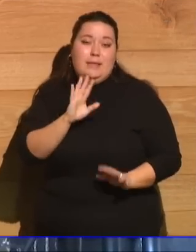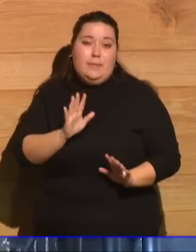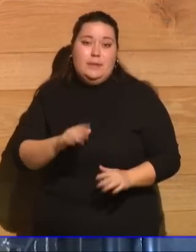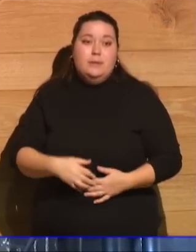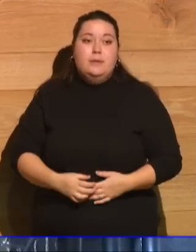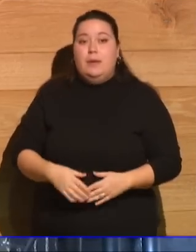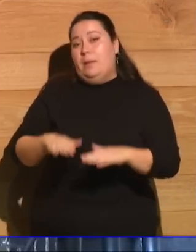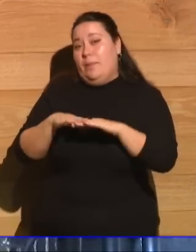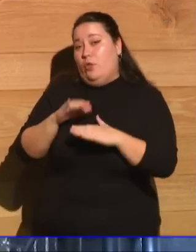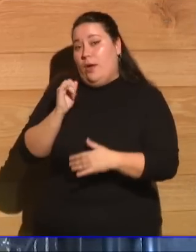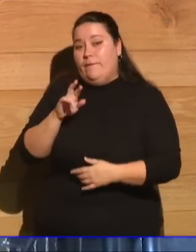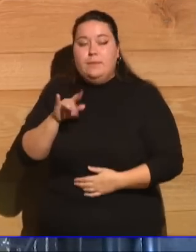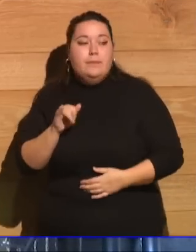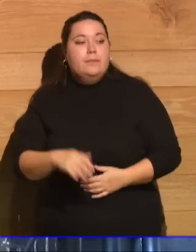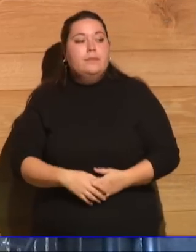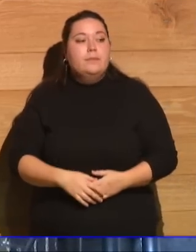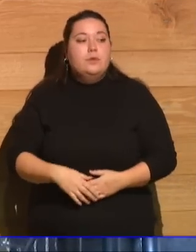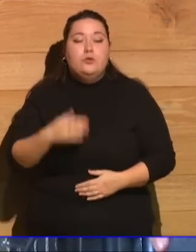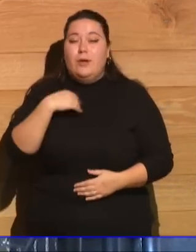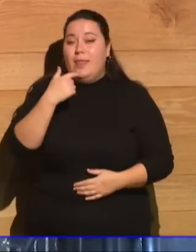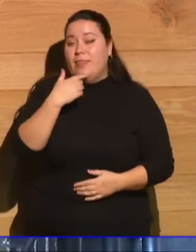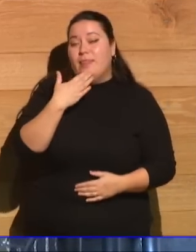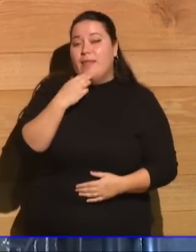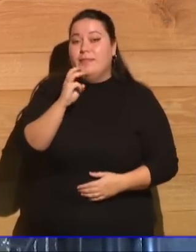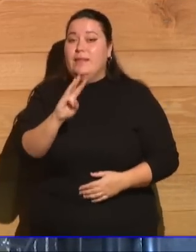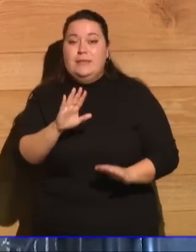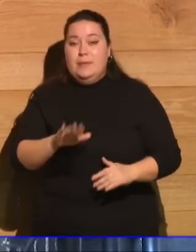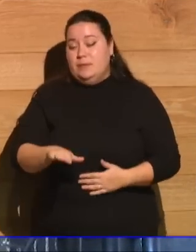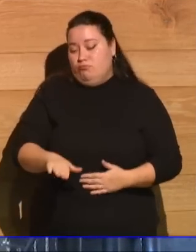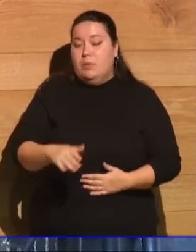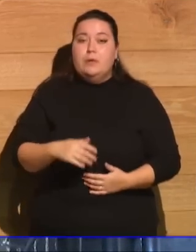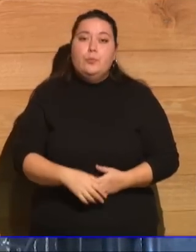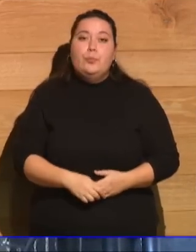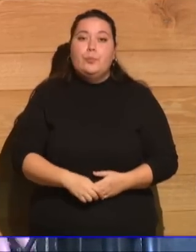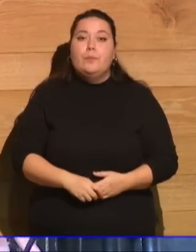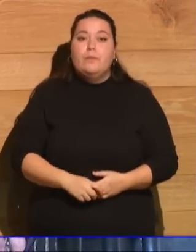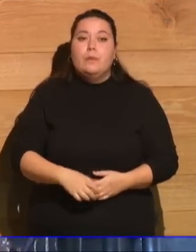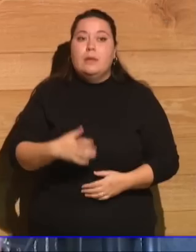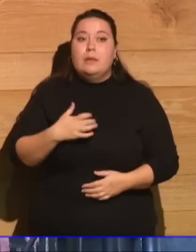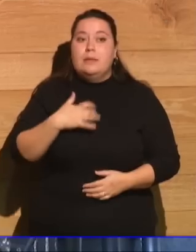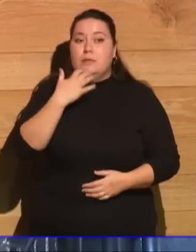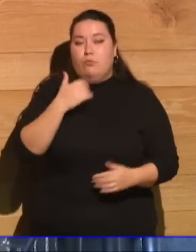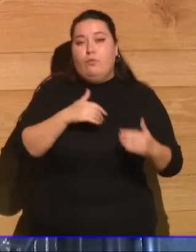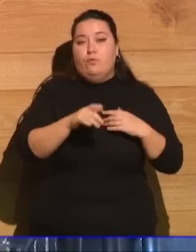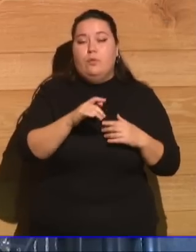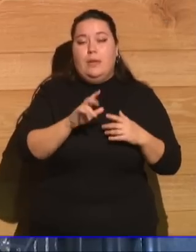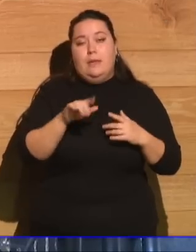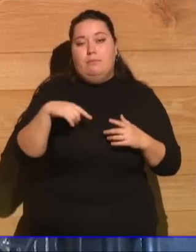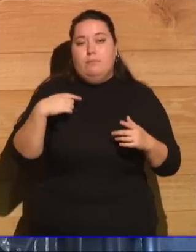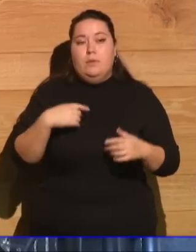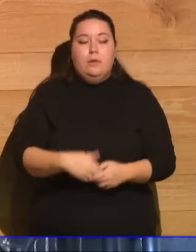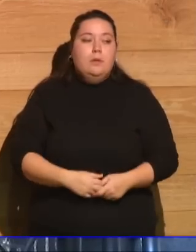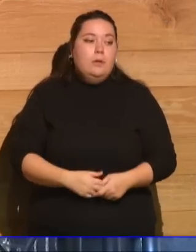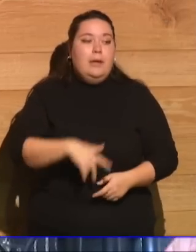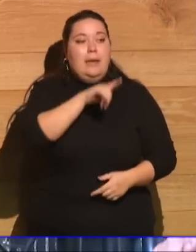Javi. Leroy. Yo solo tenía 3 años cuando se estrenó esta película. Sí la vi más adelante. Leroy Johnson. No se puede decir